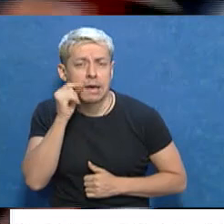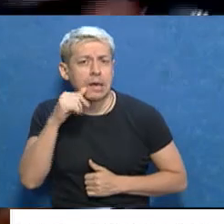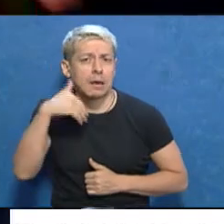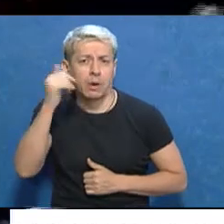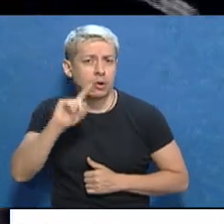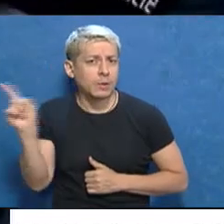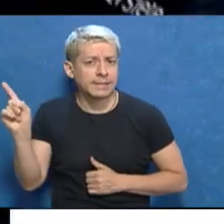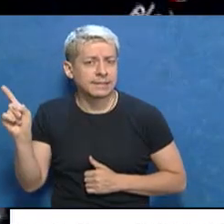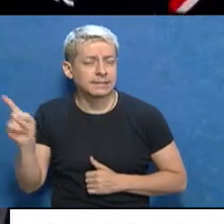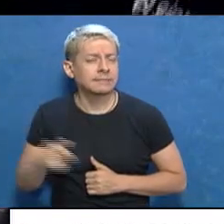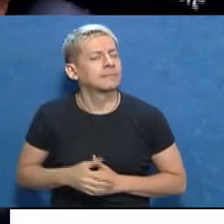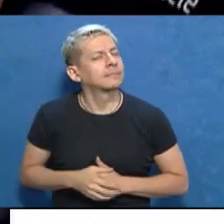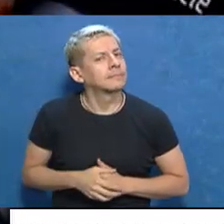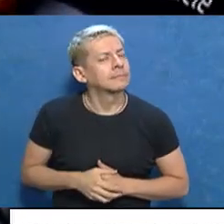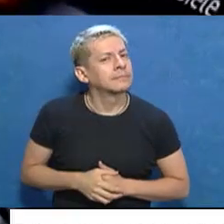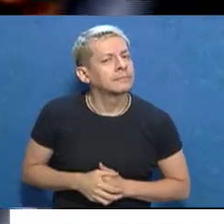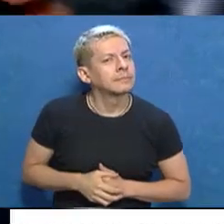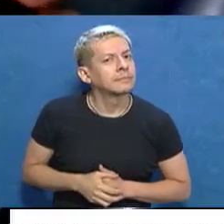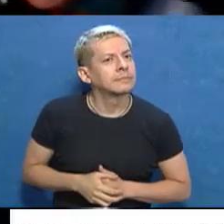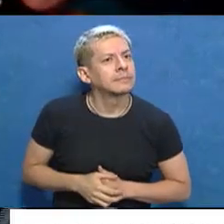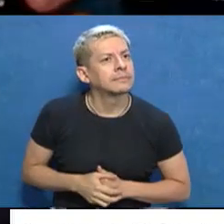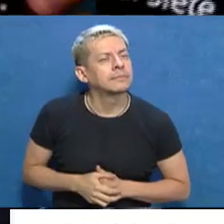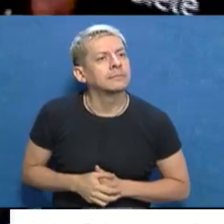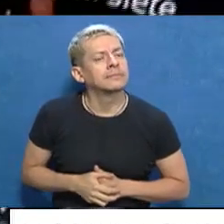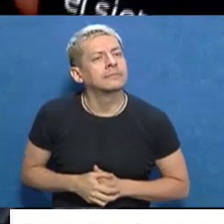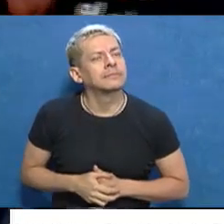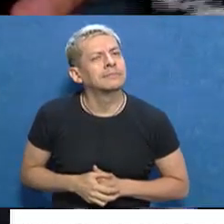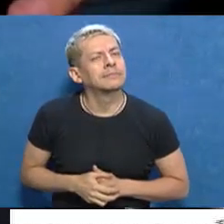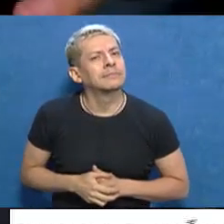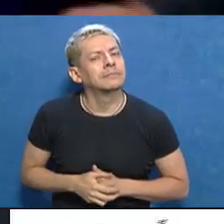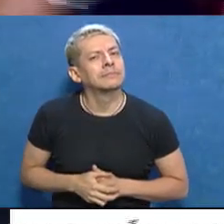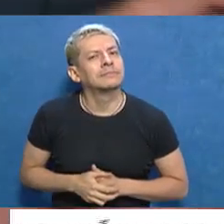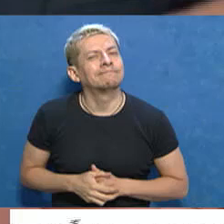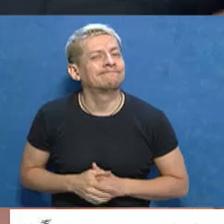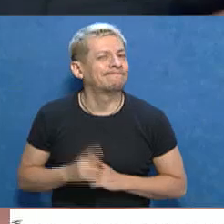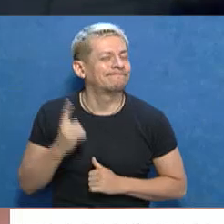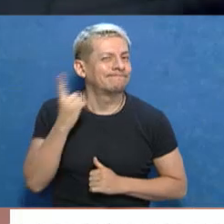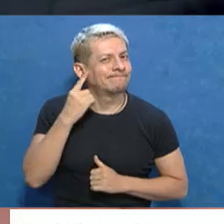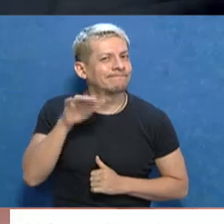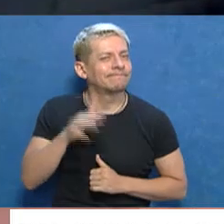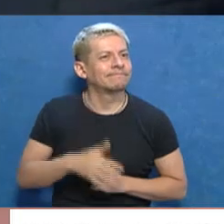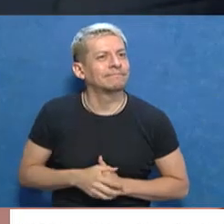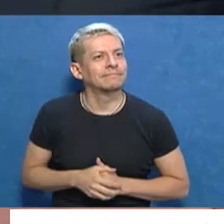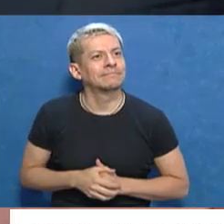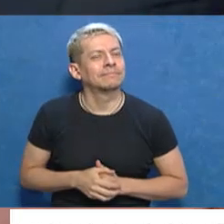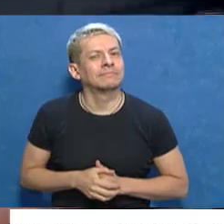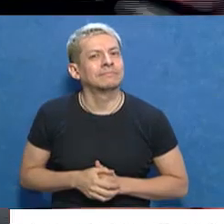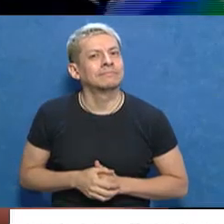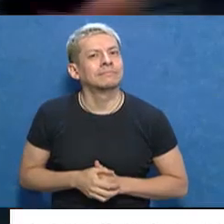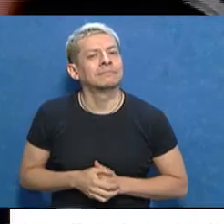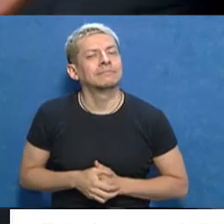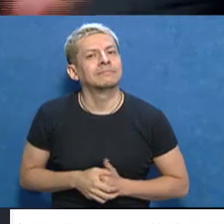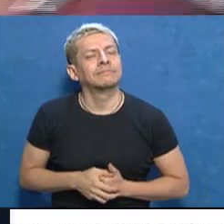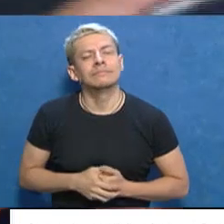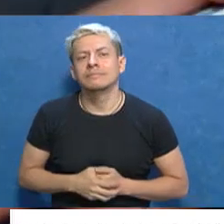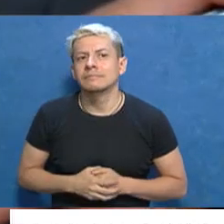¿Cuál era la relación de ella con Arancibia? ¿Quién nos puede contar? ¿Papá, la mamá, los que quieran hablar? No sabemos nada. ¿No lo conocía?